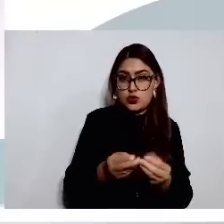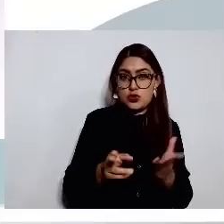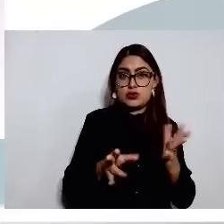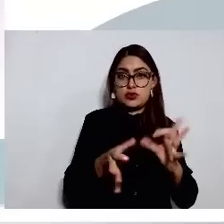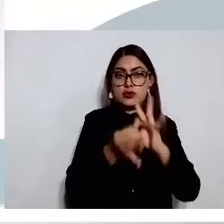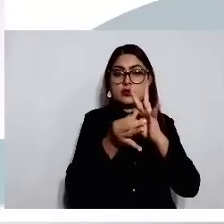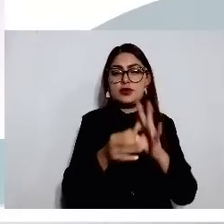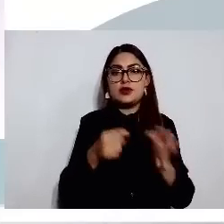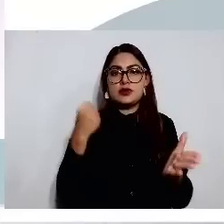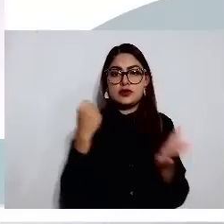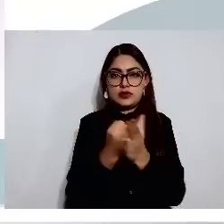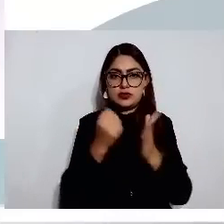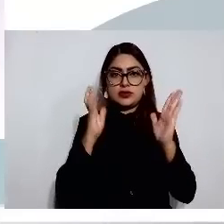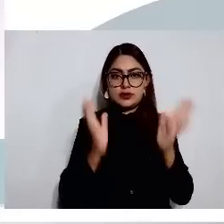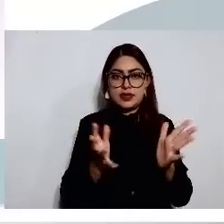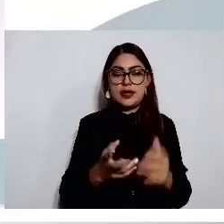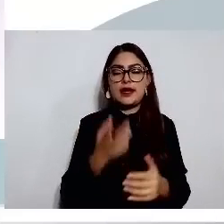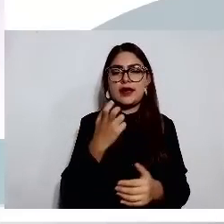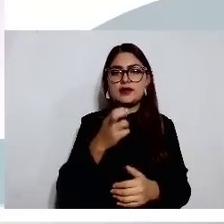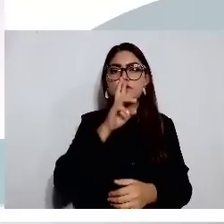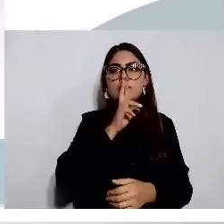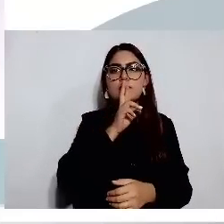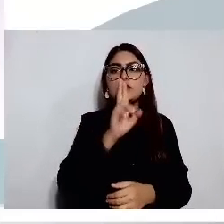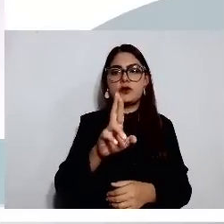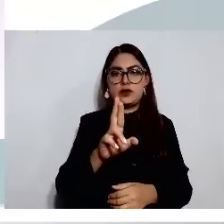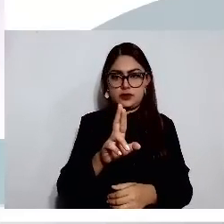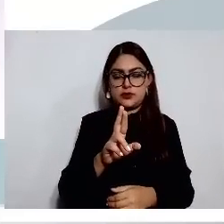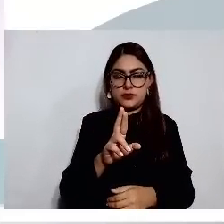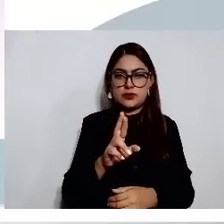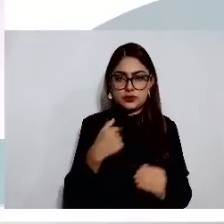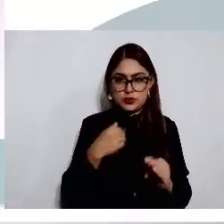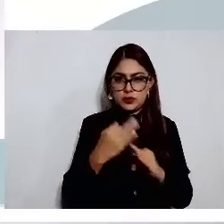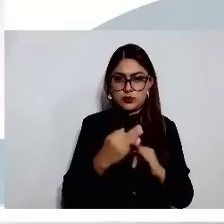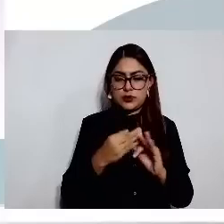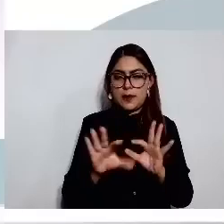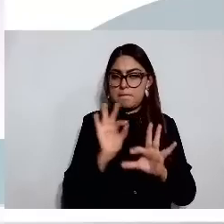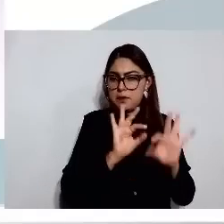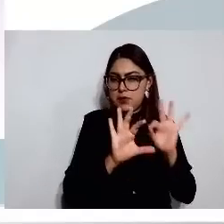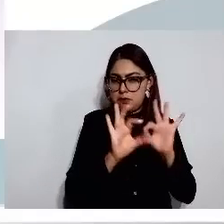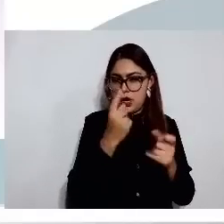los resultados que les voy a dar algunos, los que me parecieron